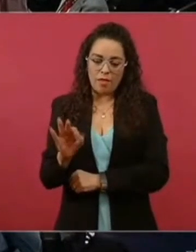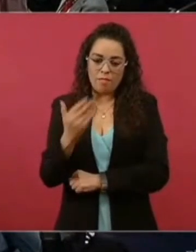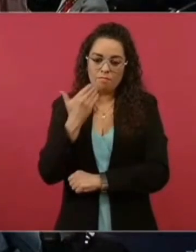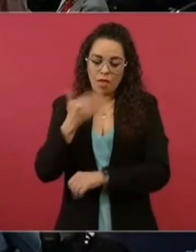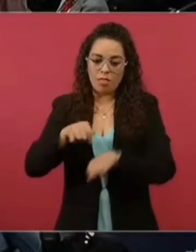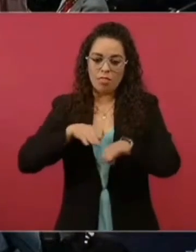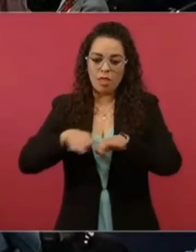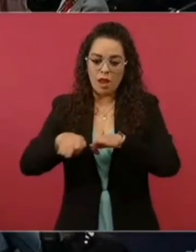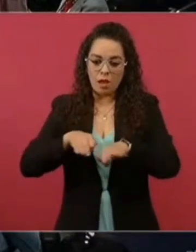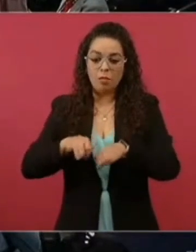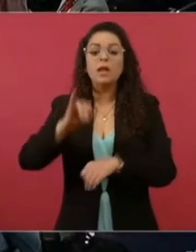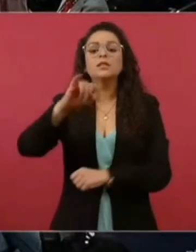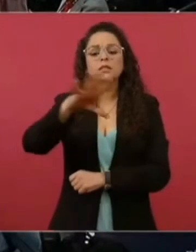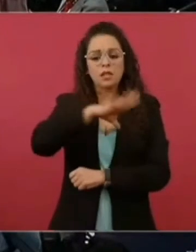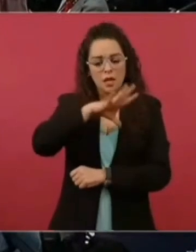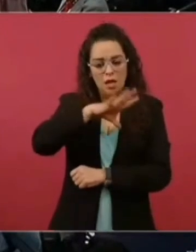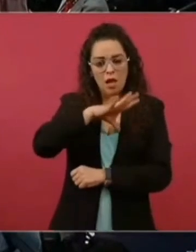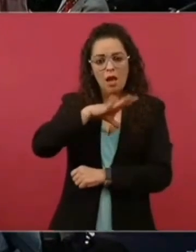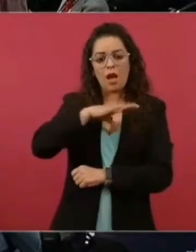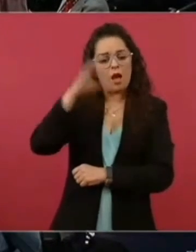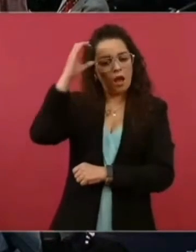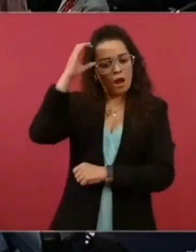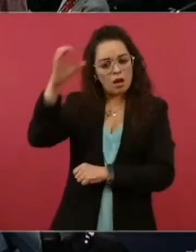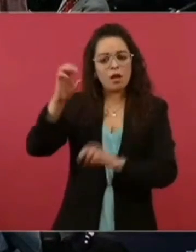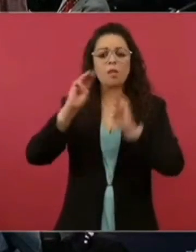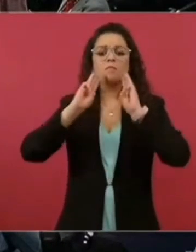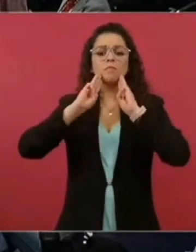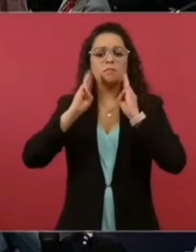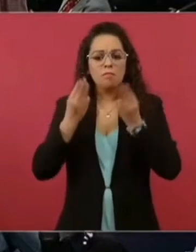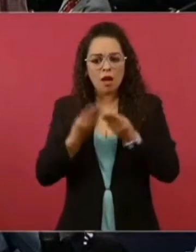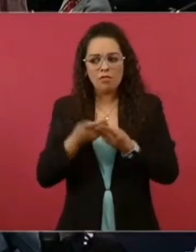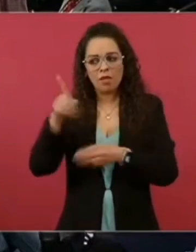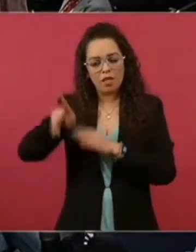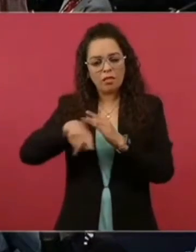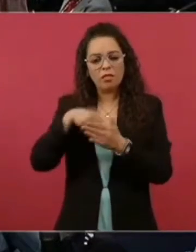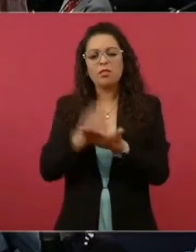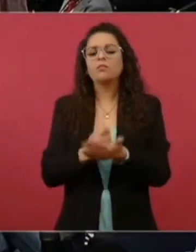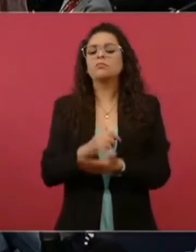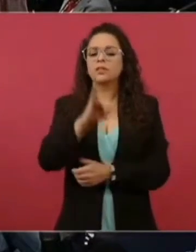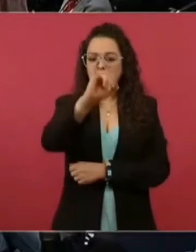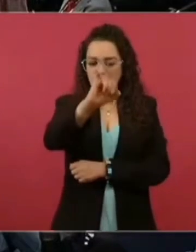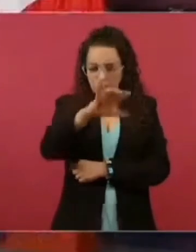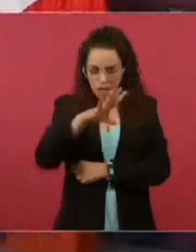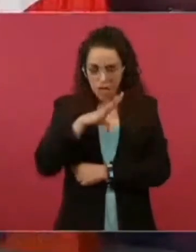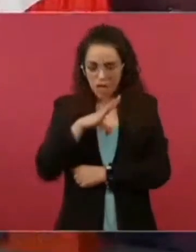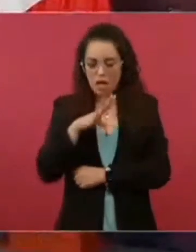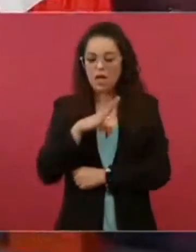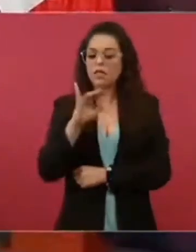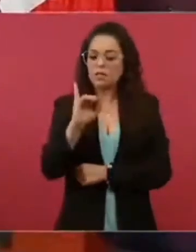presencia de la delincuencia en Tamaulipas. Tenemos el caso,